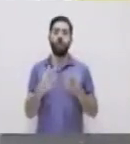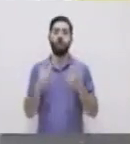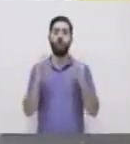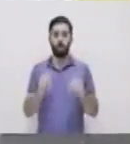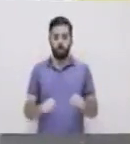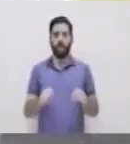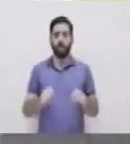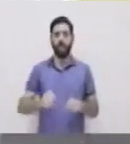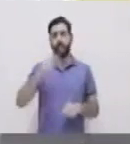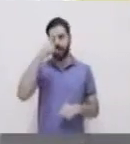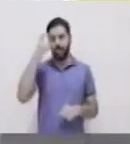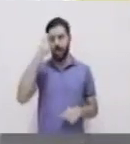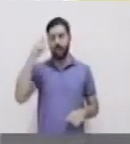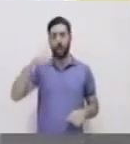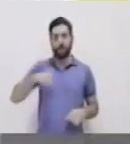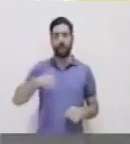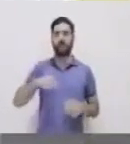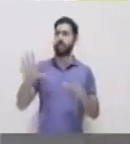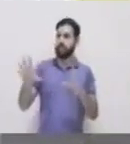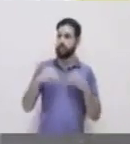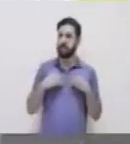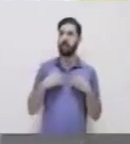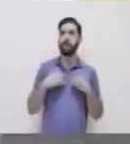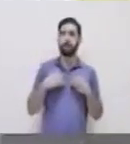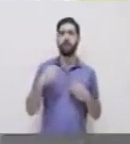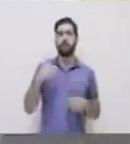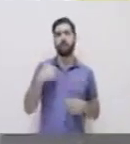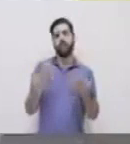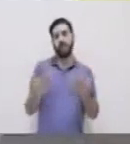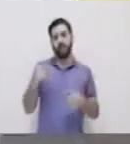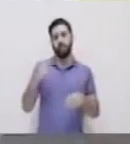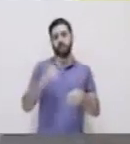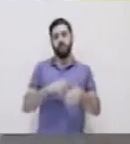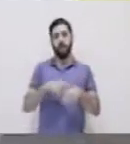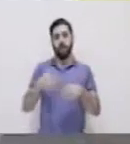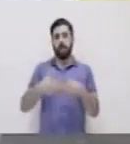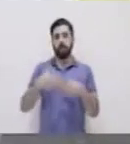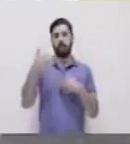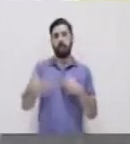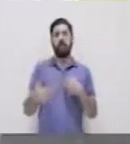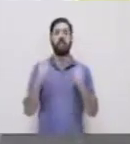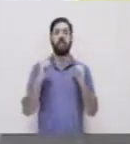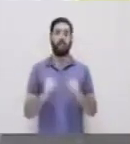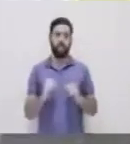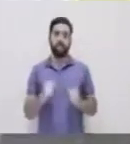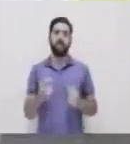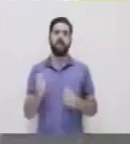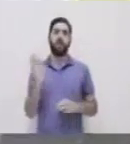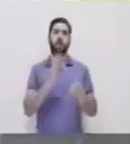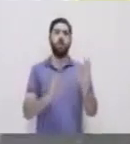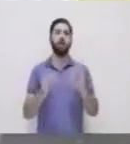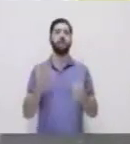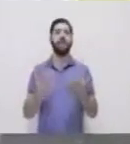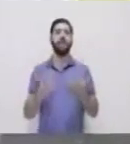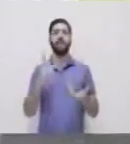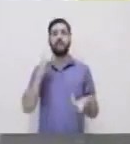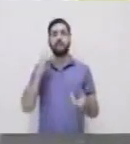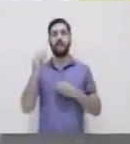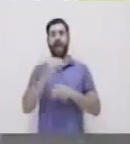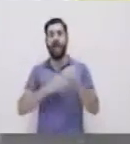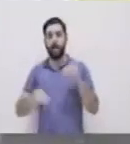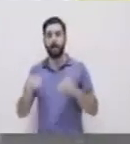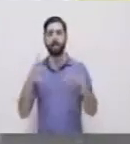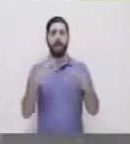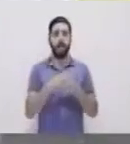¿verdad? Y cómo podemos trabajar también esa adaptación que el ser humano en algún momento pues se le puede complicar, ¿verdad? Porque tal vez se cambia